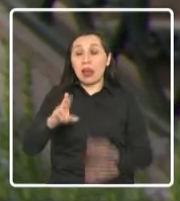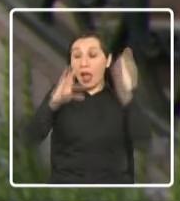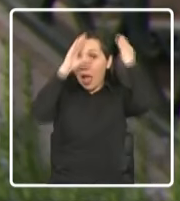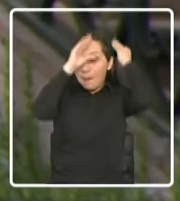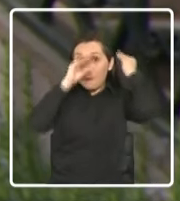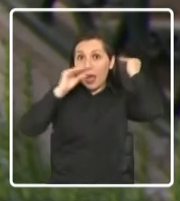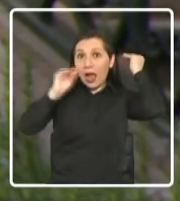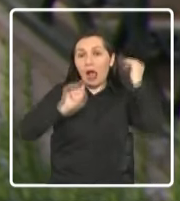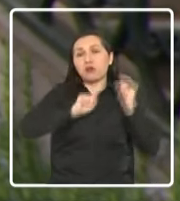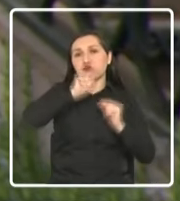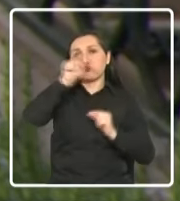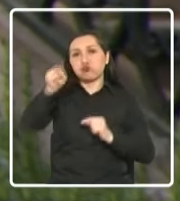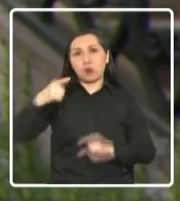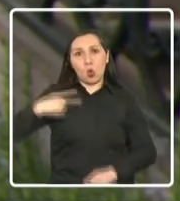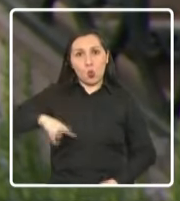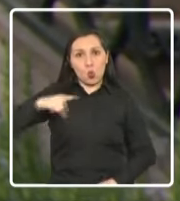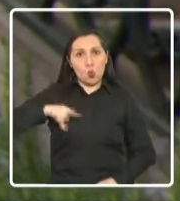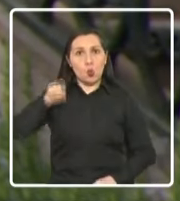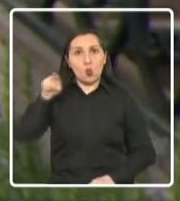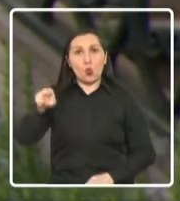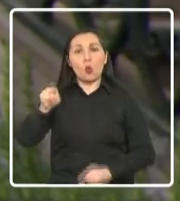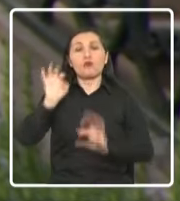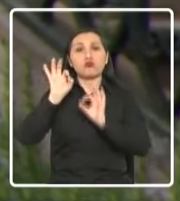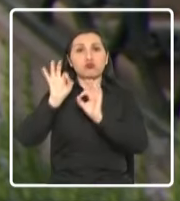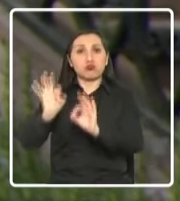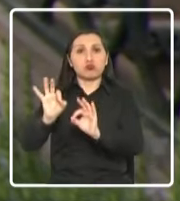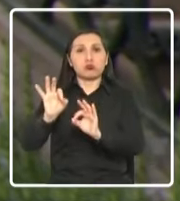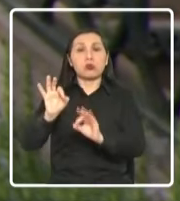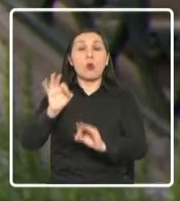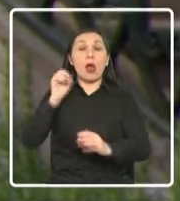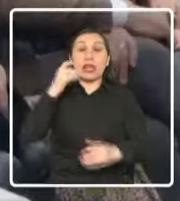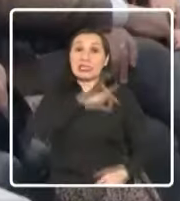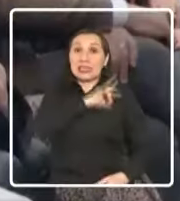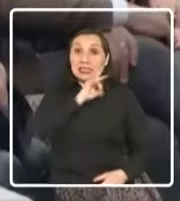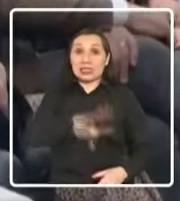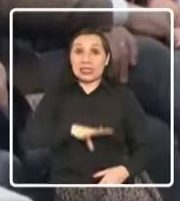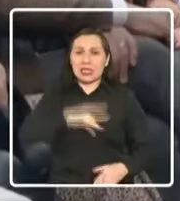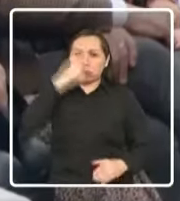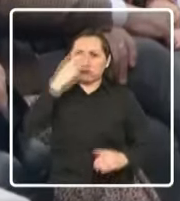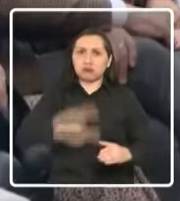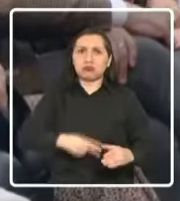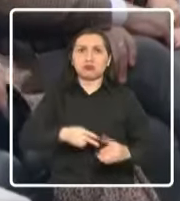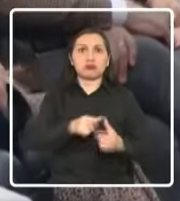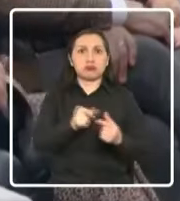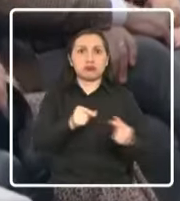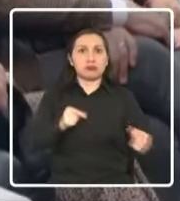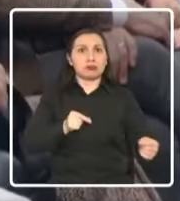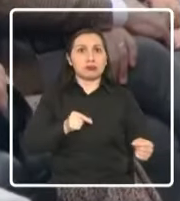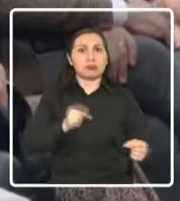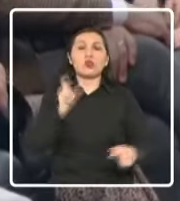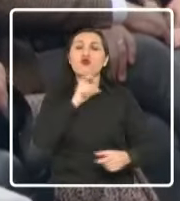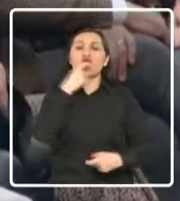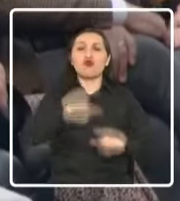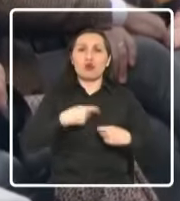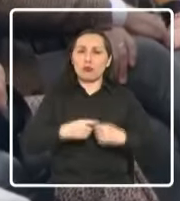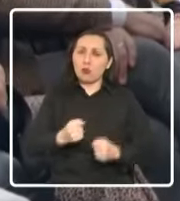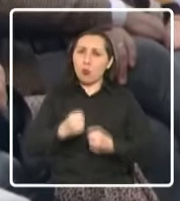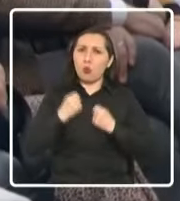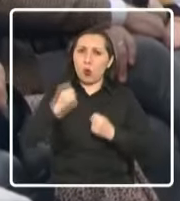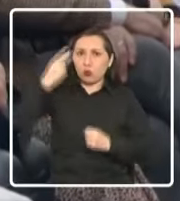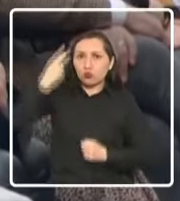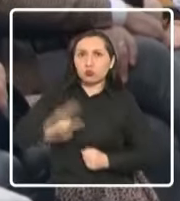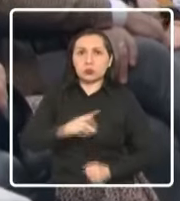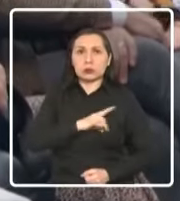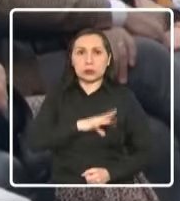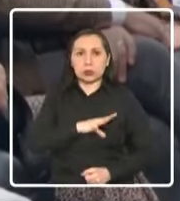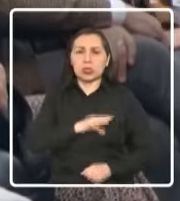embajador en Estados Unidos al momento de la nacionalización del cobre, defendió con arrojo la posición soberana